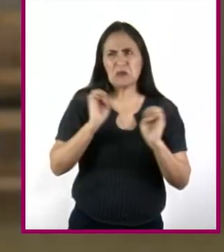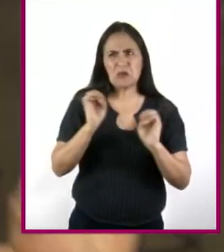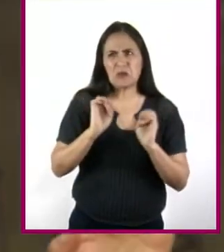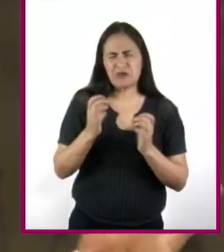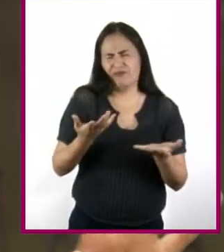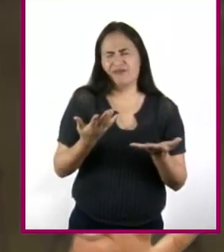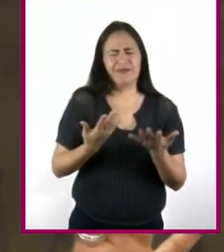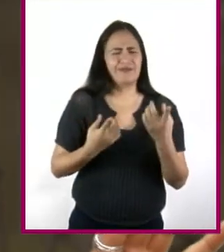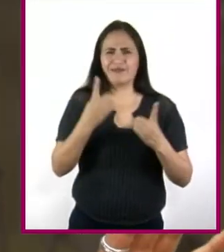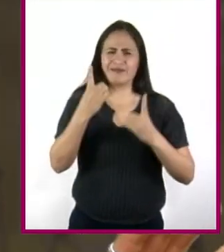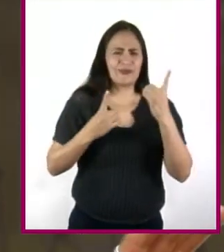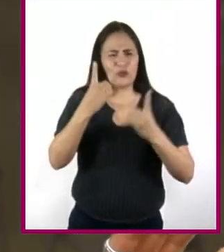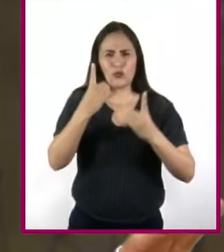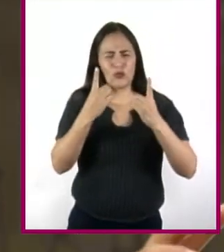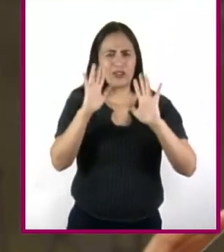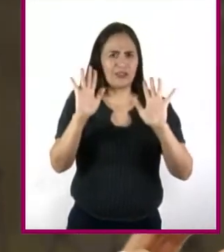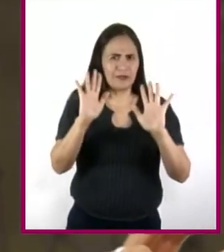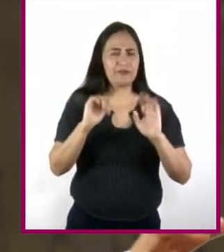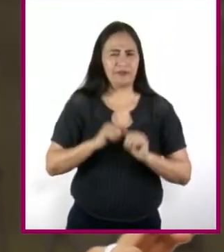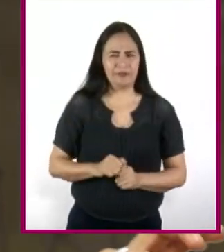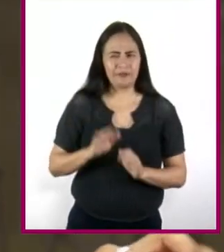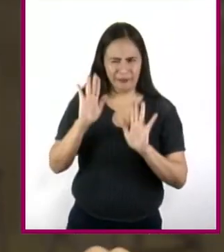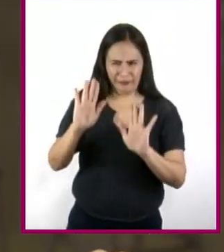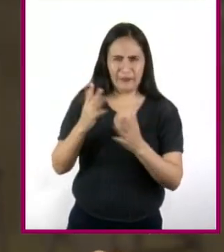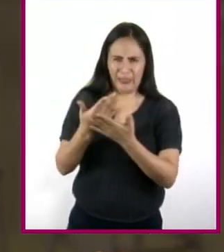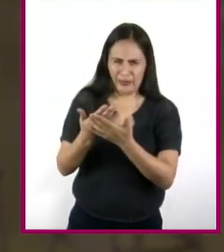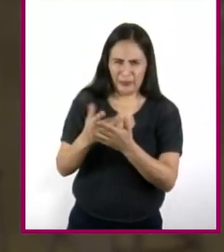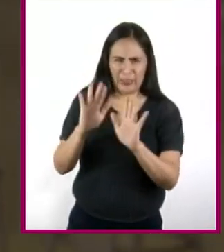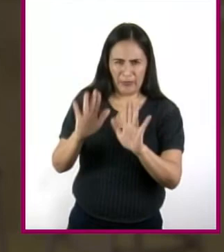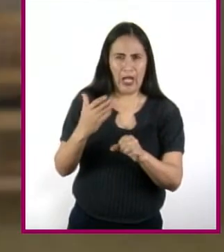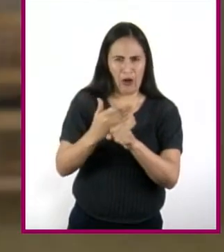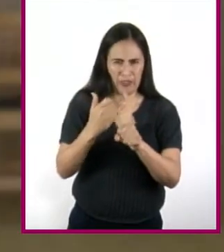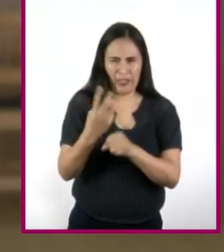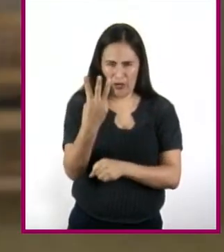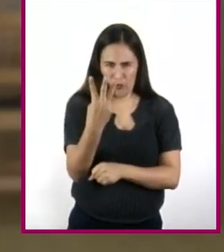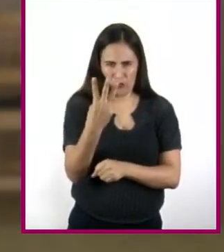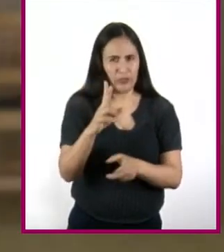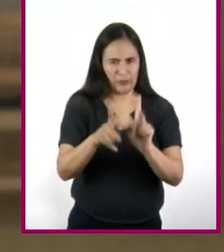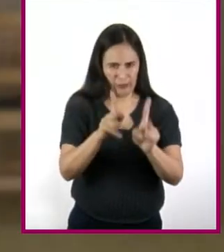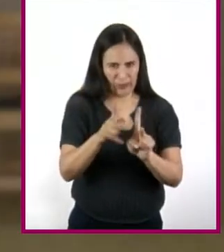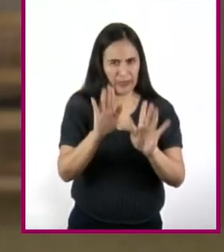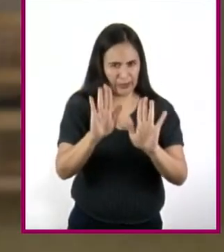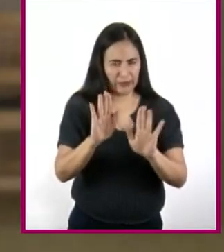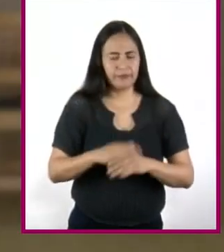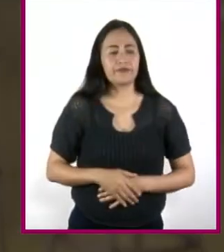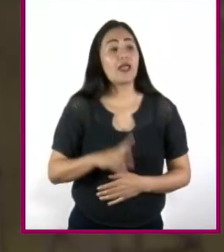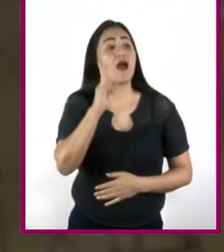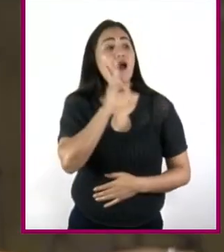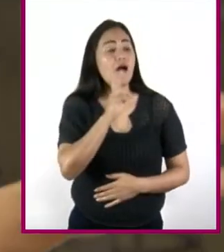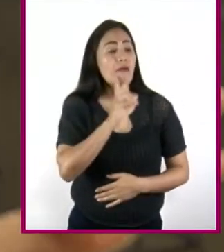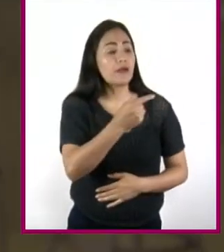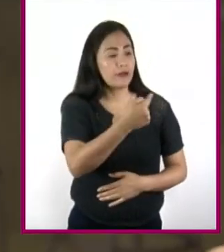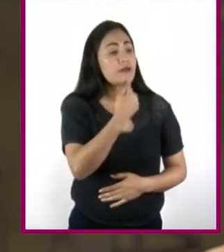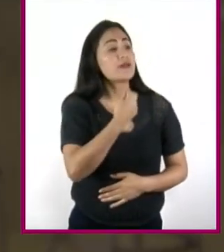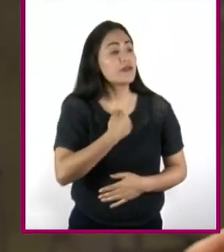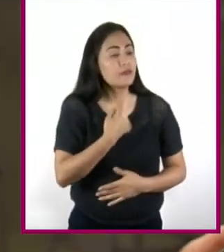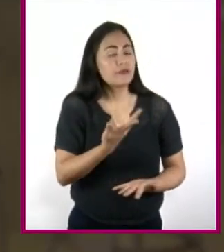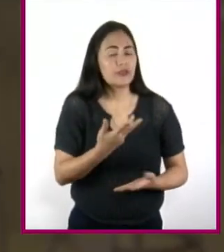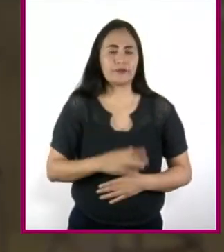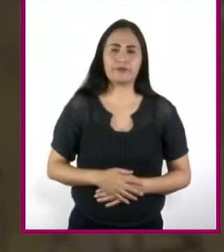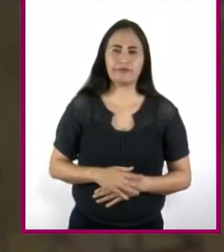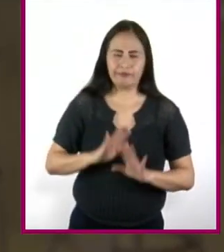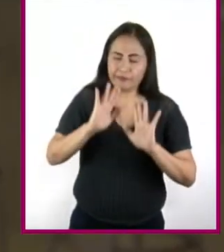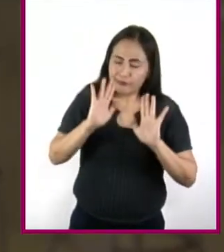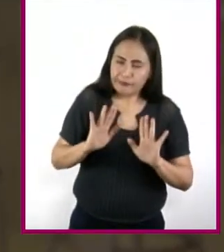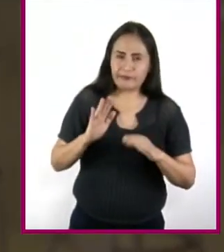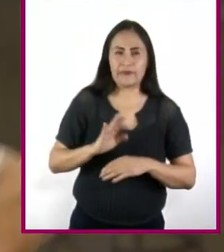Espere, Don George. Todavía hay algo que me gustaría que discutiéramos los tres. A ver, Emi, suéltalo. Miren,